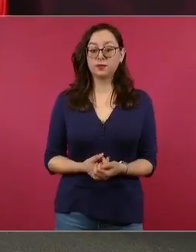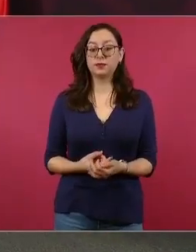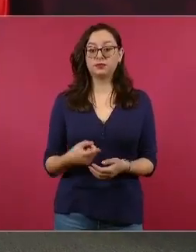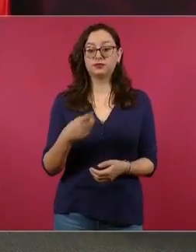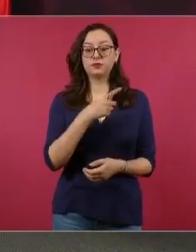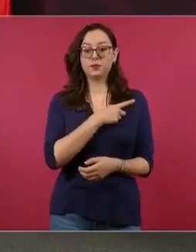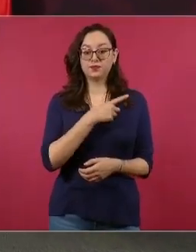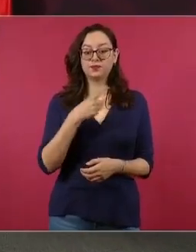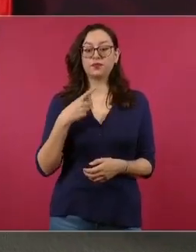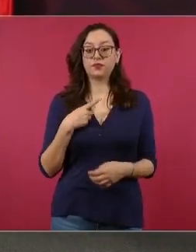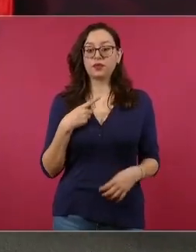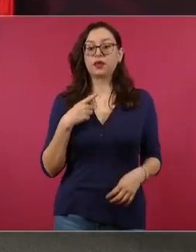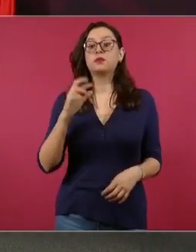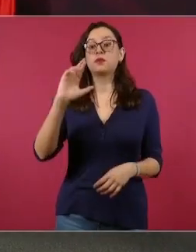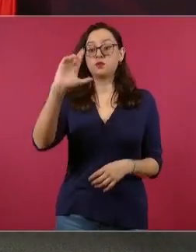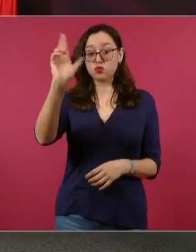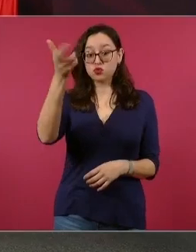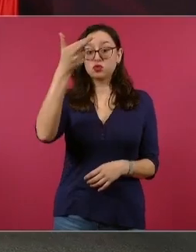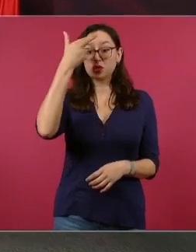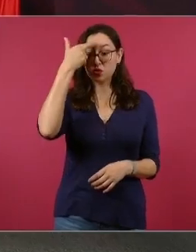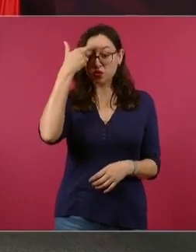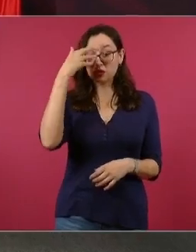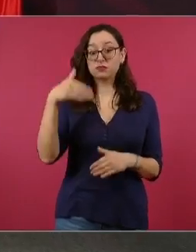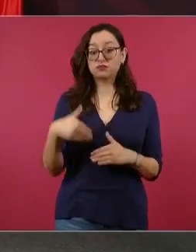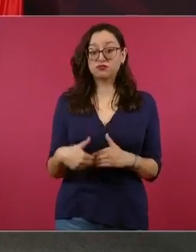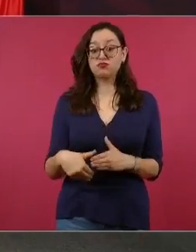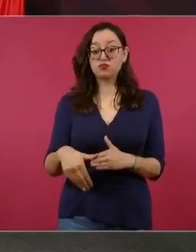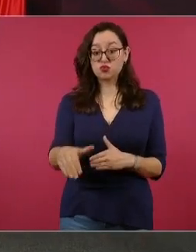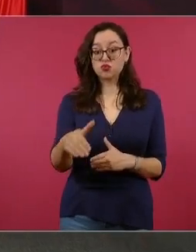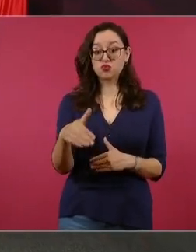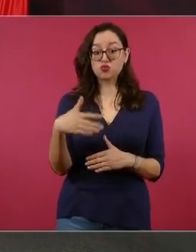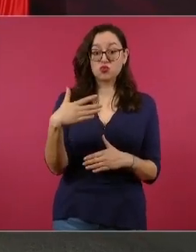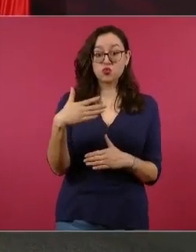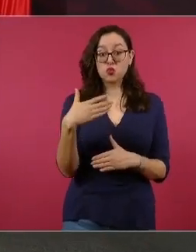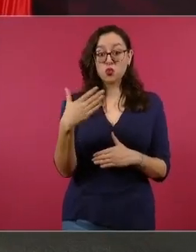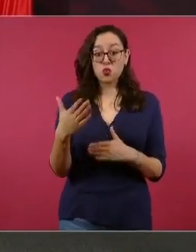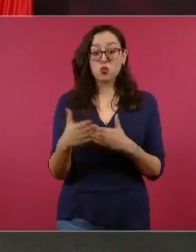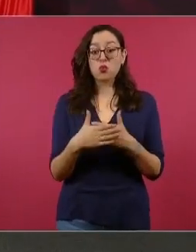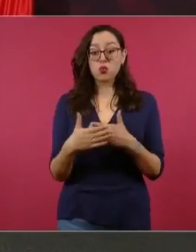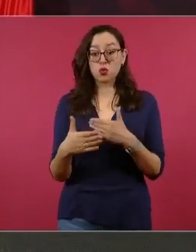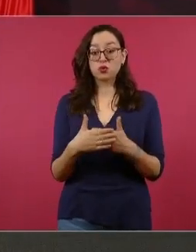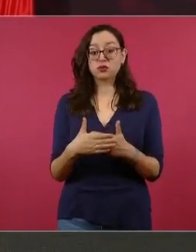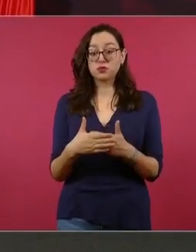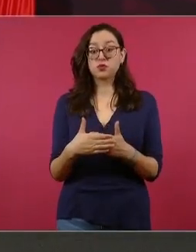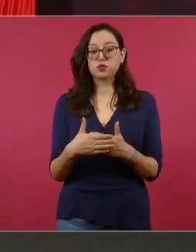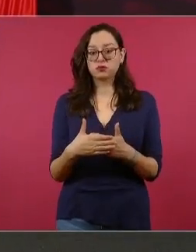al país y desde luego a la gente, porque